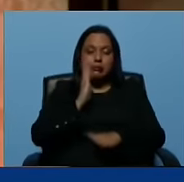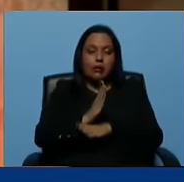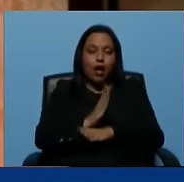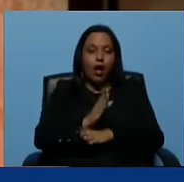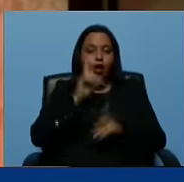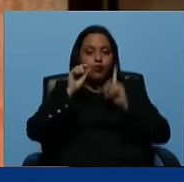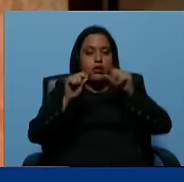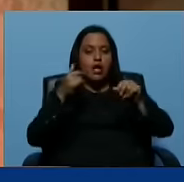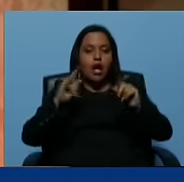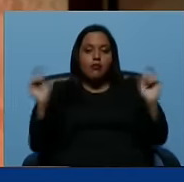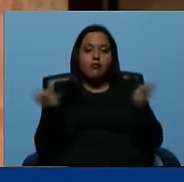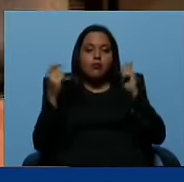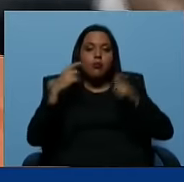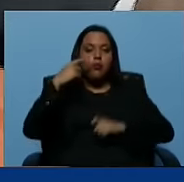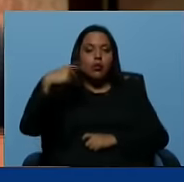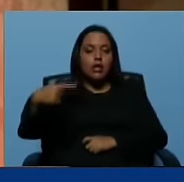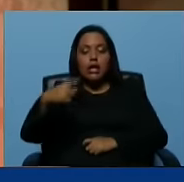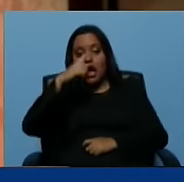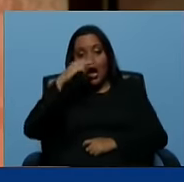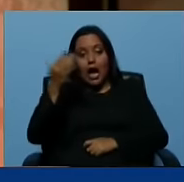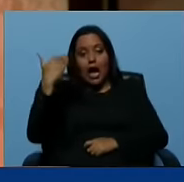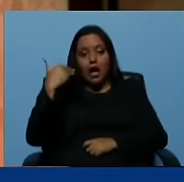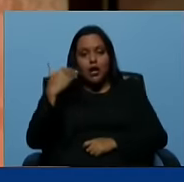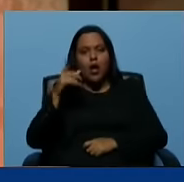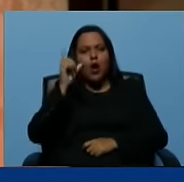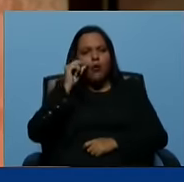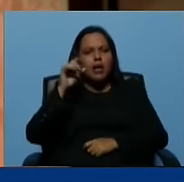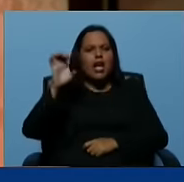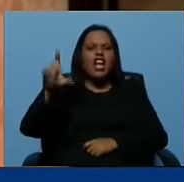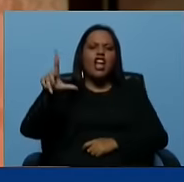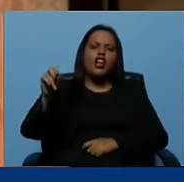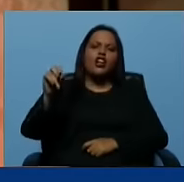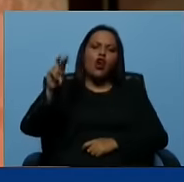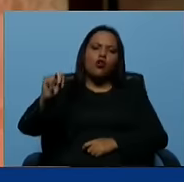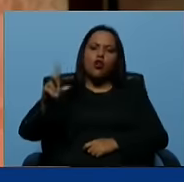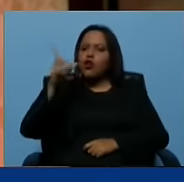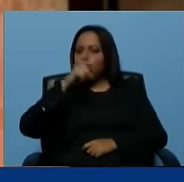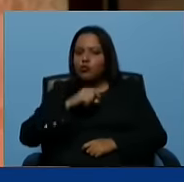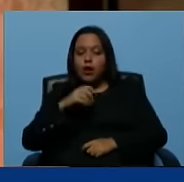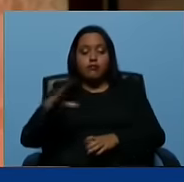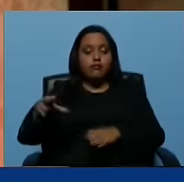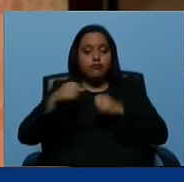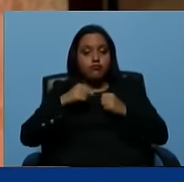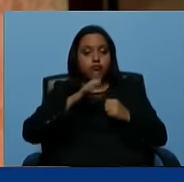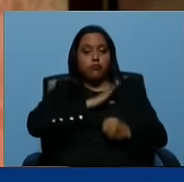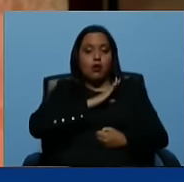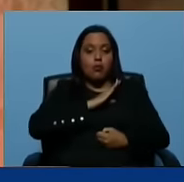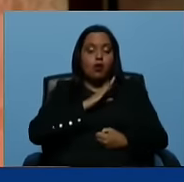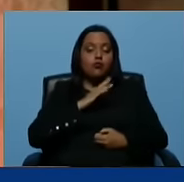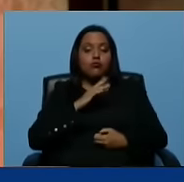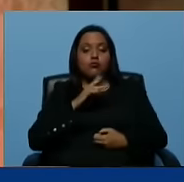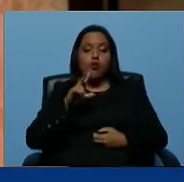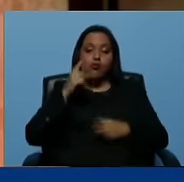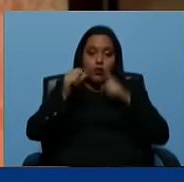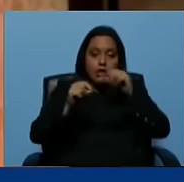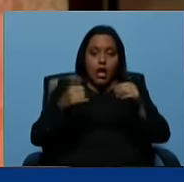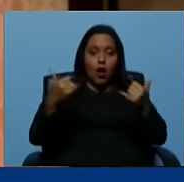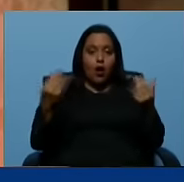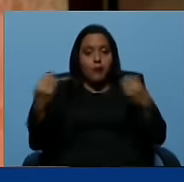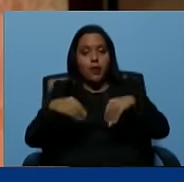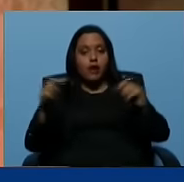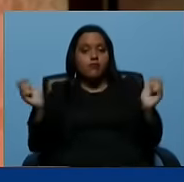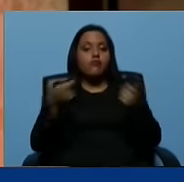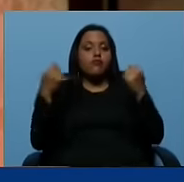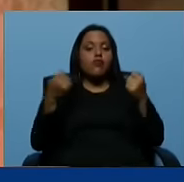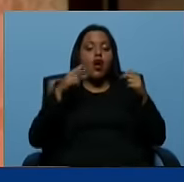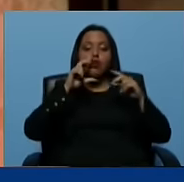campaña política y en aquel momento el fascista Elon Musk no era dueño de Twitter. Es ahora donde más se ha exacerbado la utilización de esa